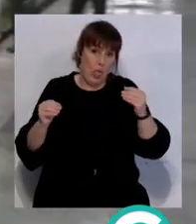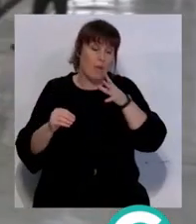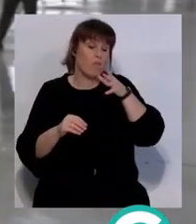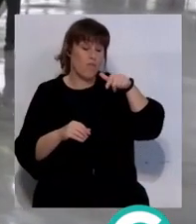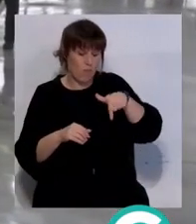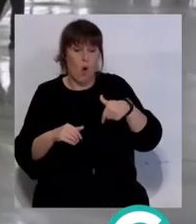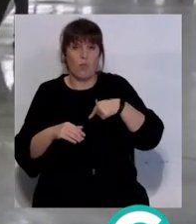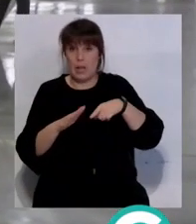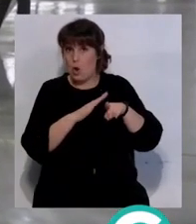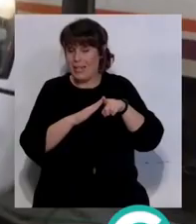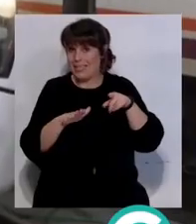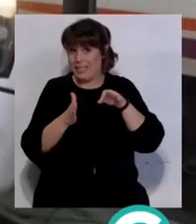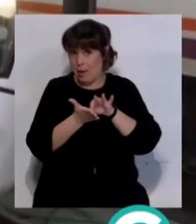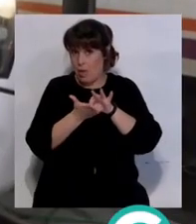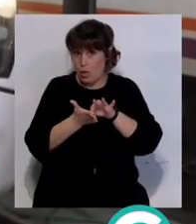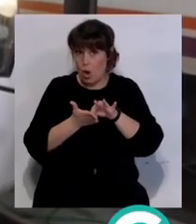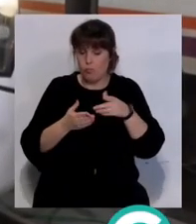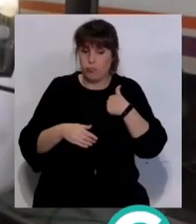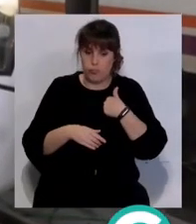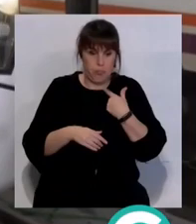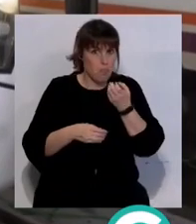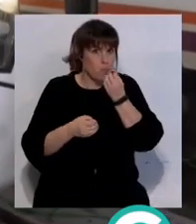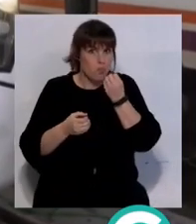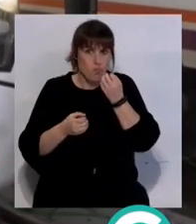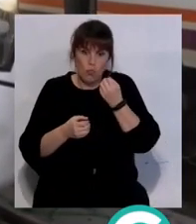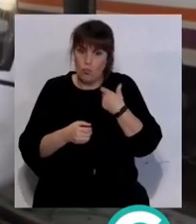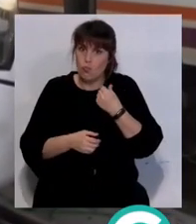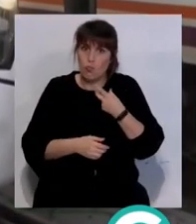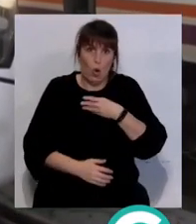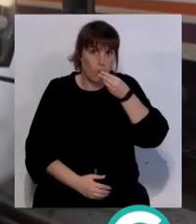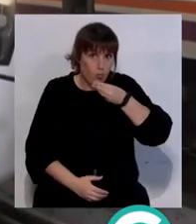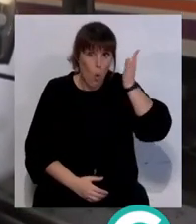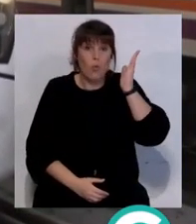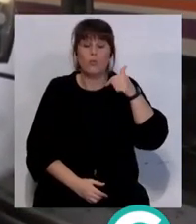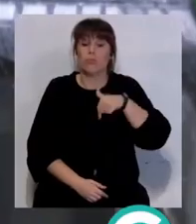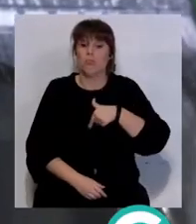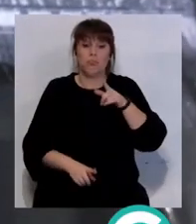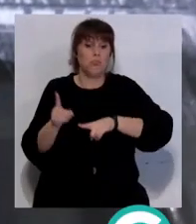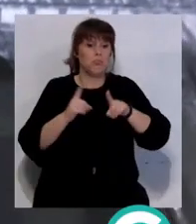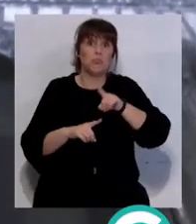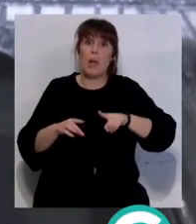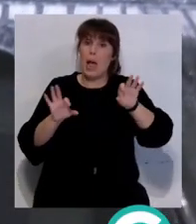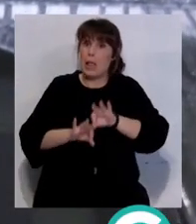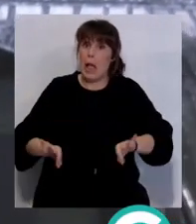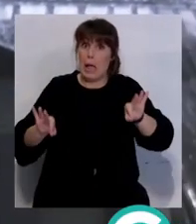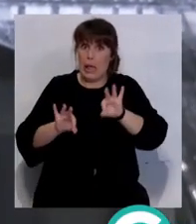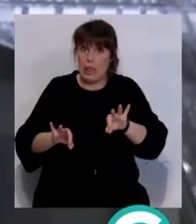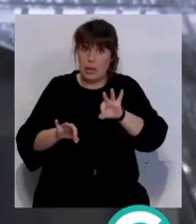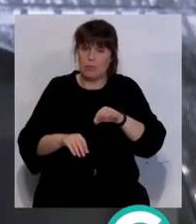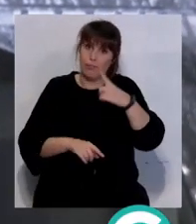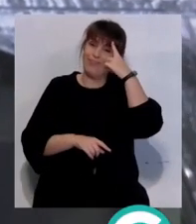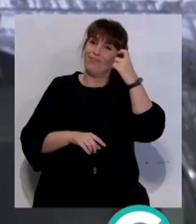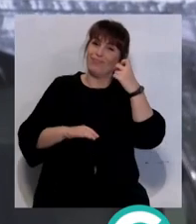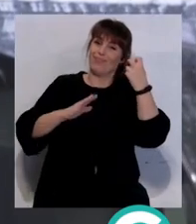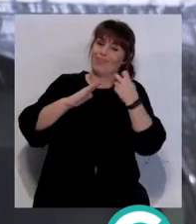de los mejores registros en el presente año y se han conseguido sin que se hayan producido incidencias. Recordar que el tranvía